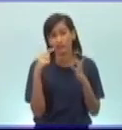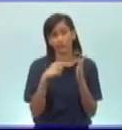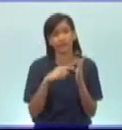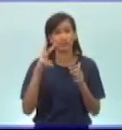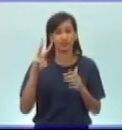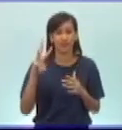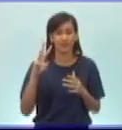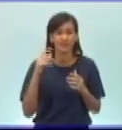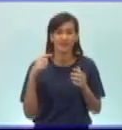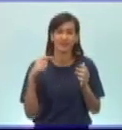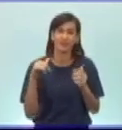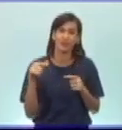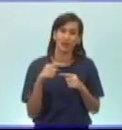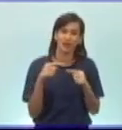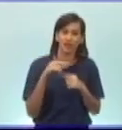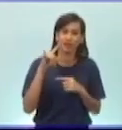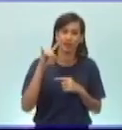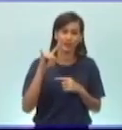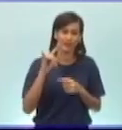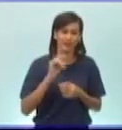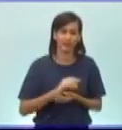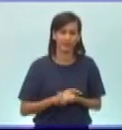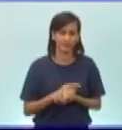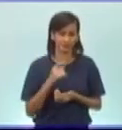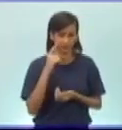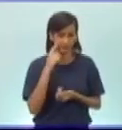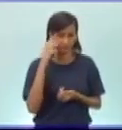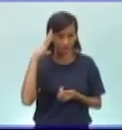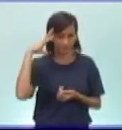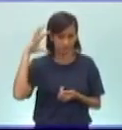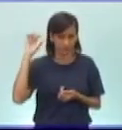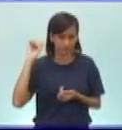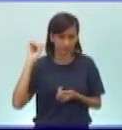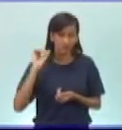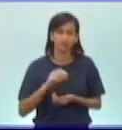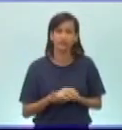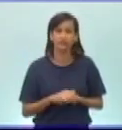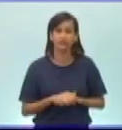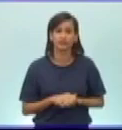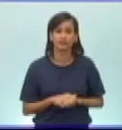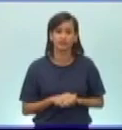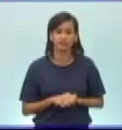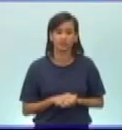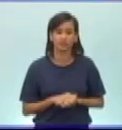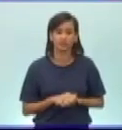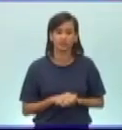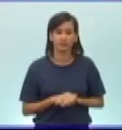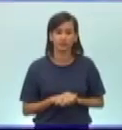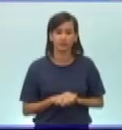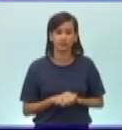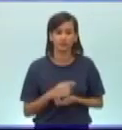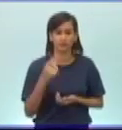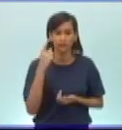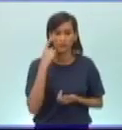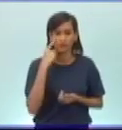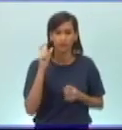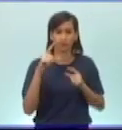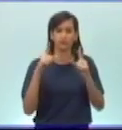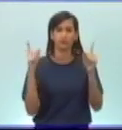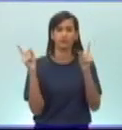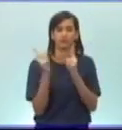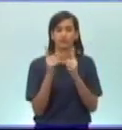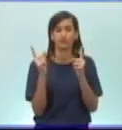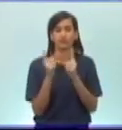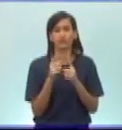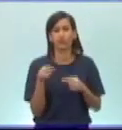por 3 es igual a 9. Veamos entonces un resumen de un cuadro que aparece en el libro de texto